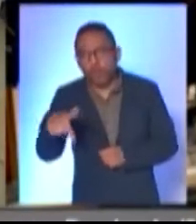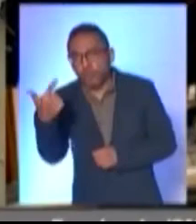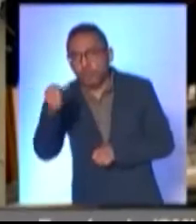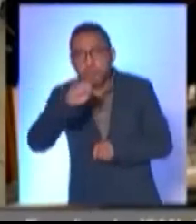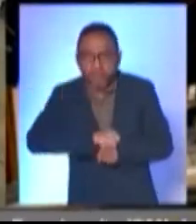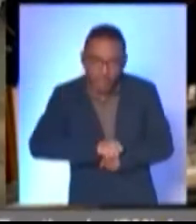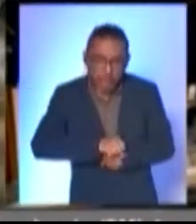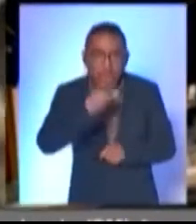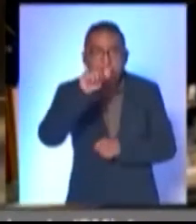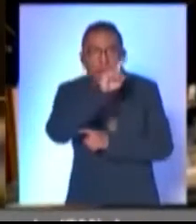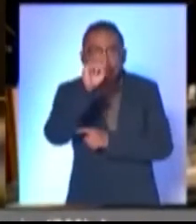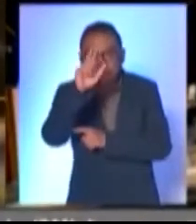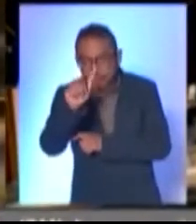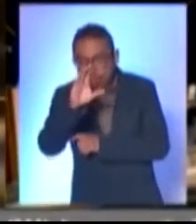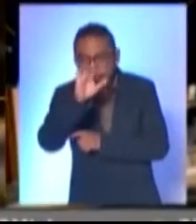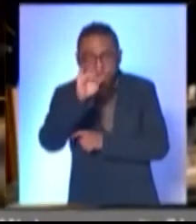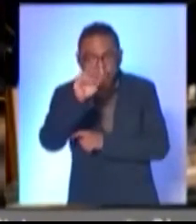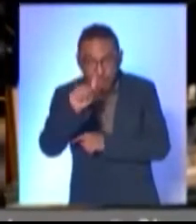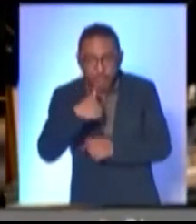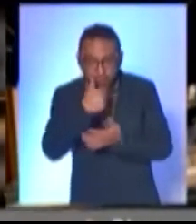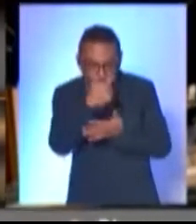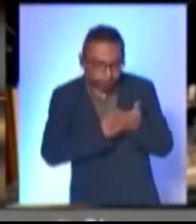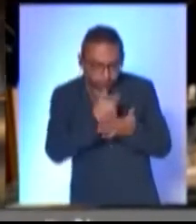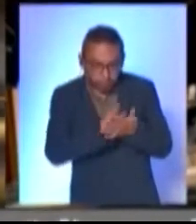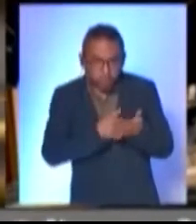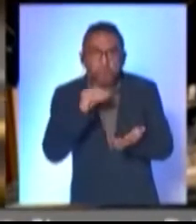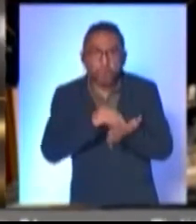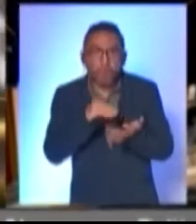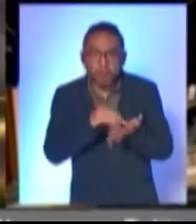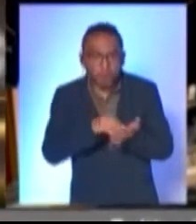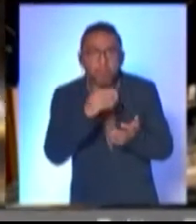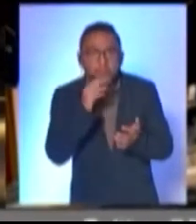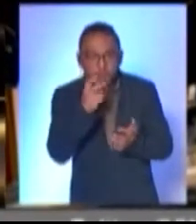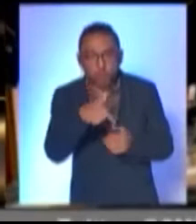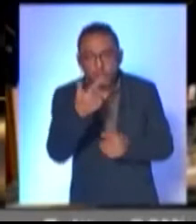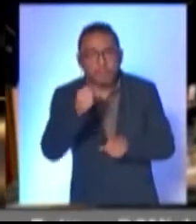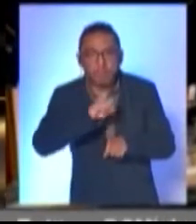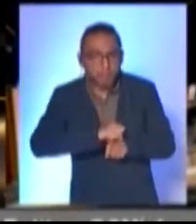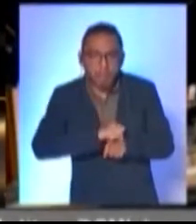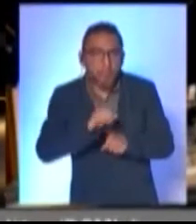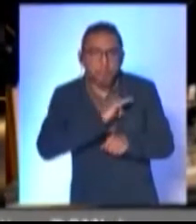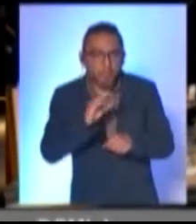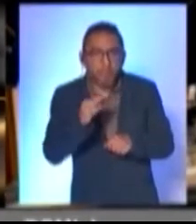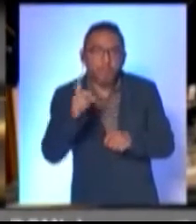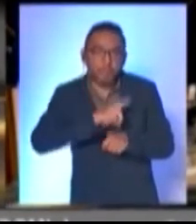de AstraZeneca, si sacamos la cuenta, bueno, aún no estaríamos todavía llegando a esas 12 semanas, que son 84